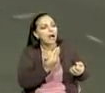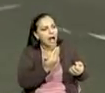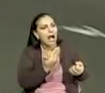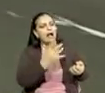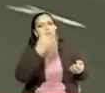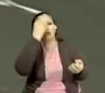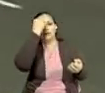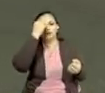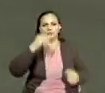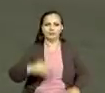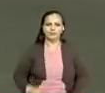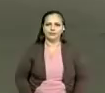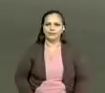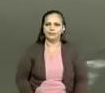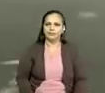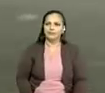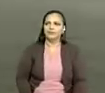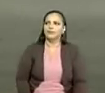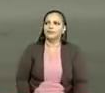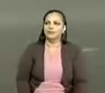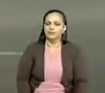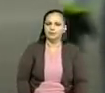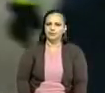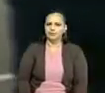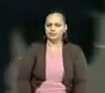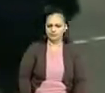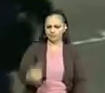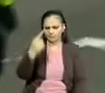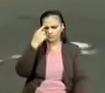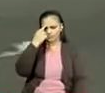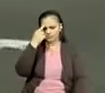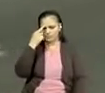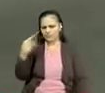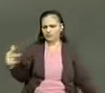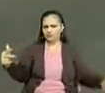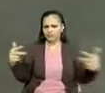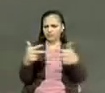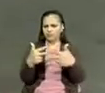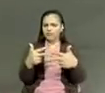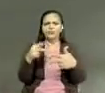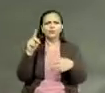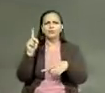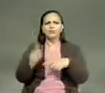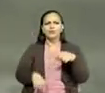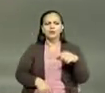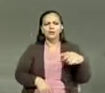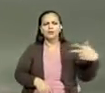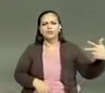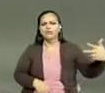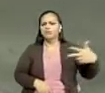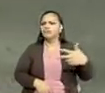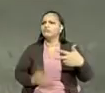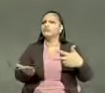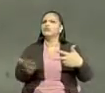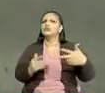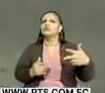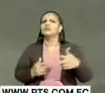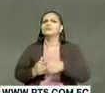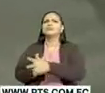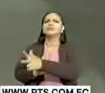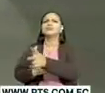Jorge Pérez Concha y deseo continuar hacia el norte, ¿qué otras alternativas tengo para hacerlo? Porque acá ya no puedo. Ya, este, tiene